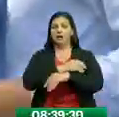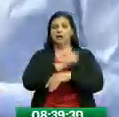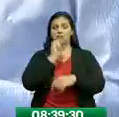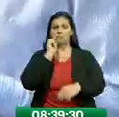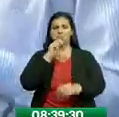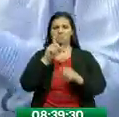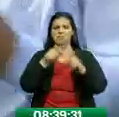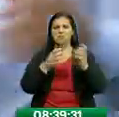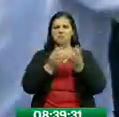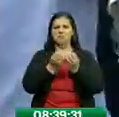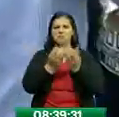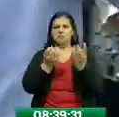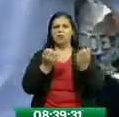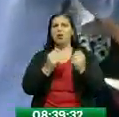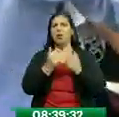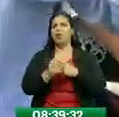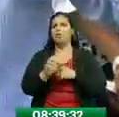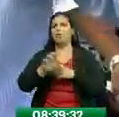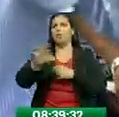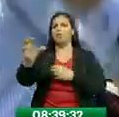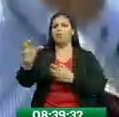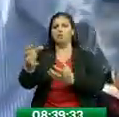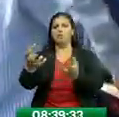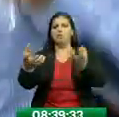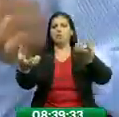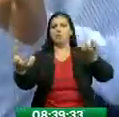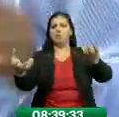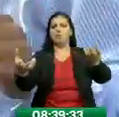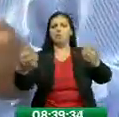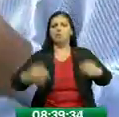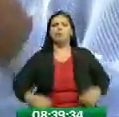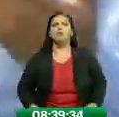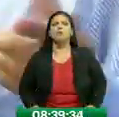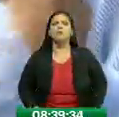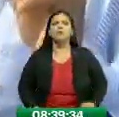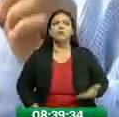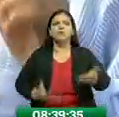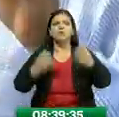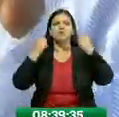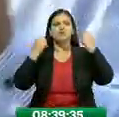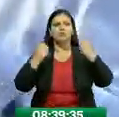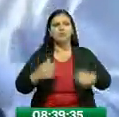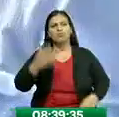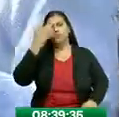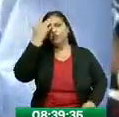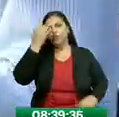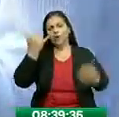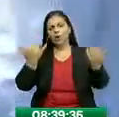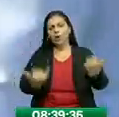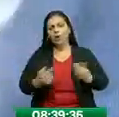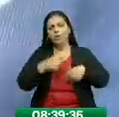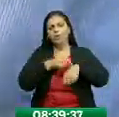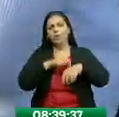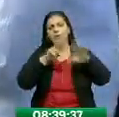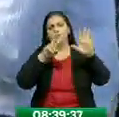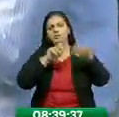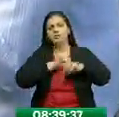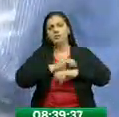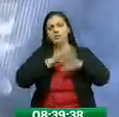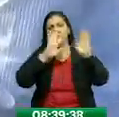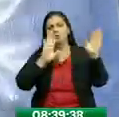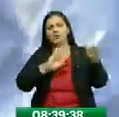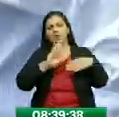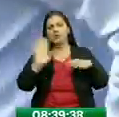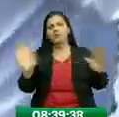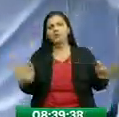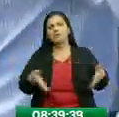perímetro, rechazando el cierre de circulación vehicular que se dio pasadas las 7 de la mañana. Mi señora, muy buenos días. Buenos